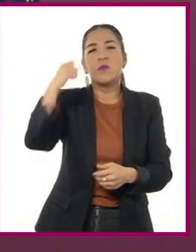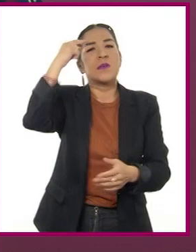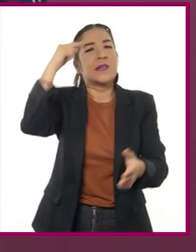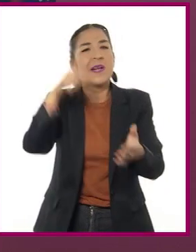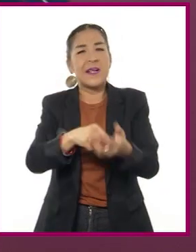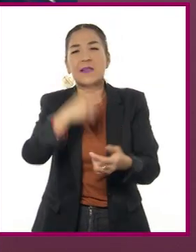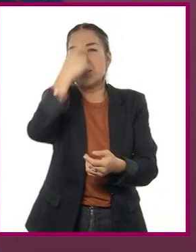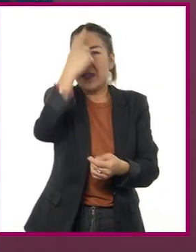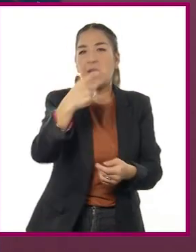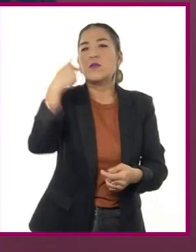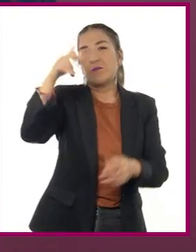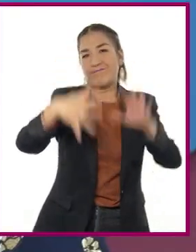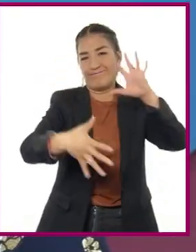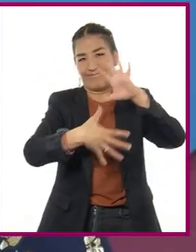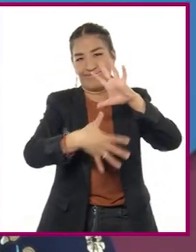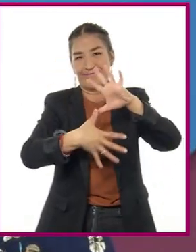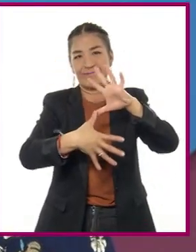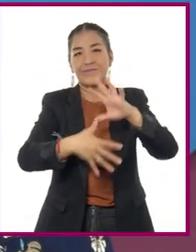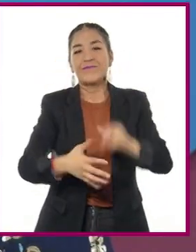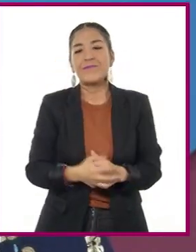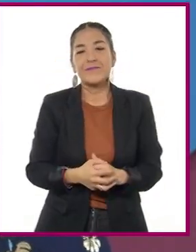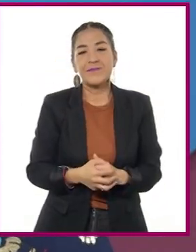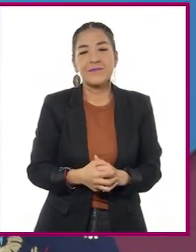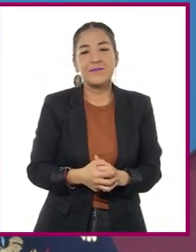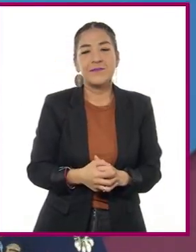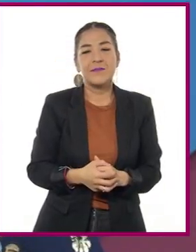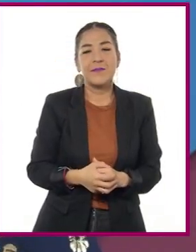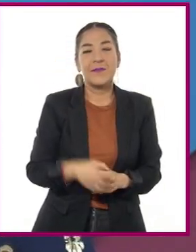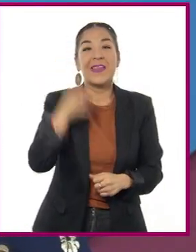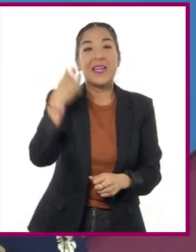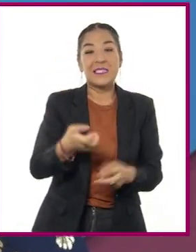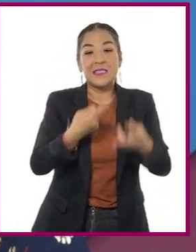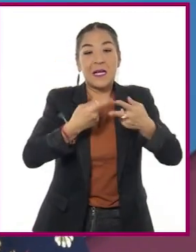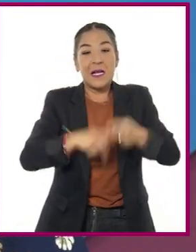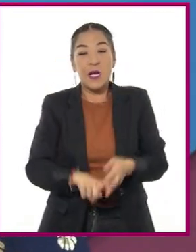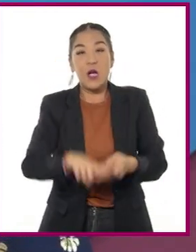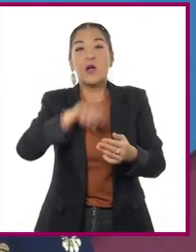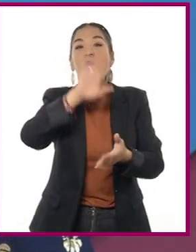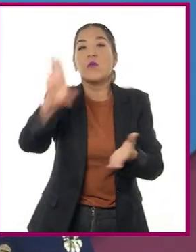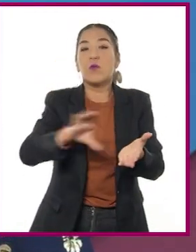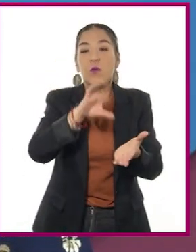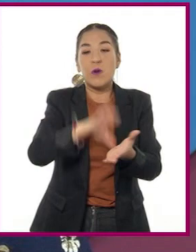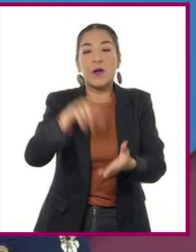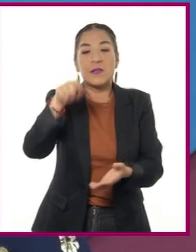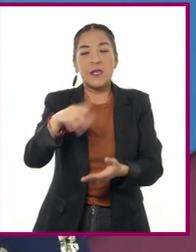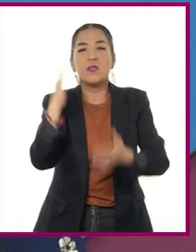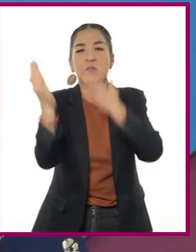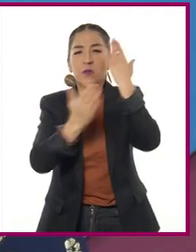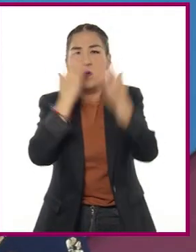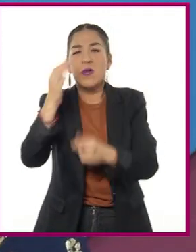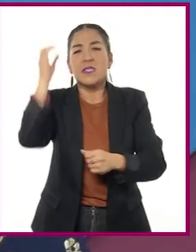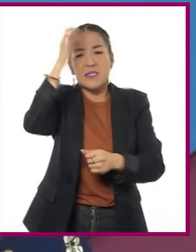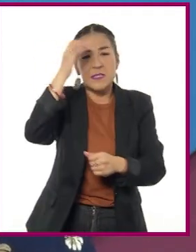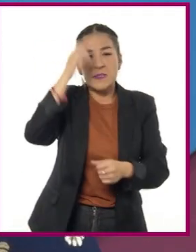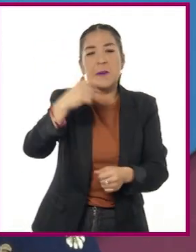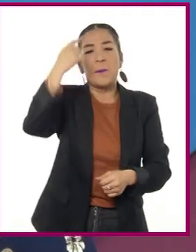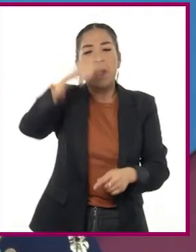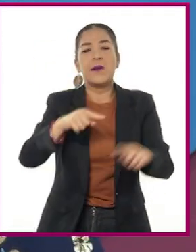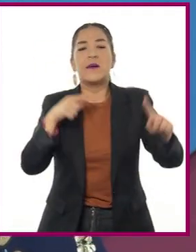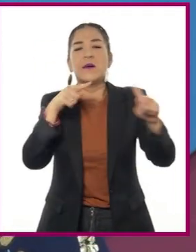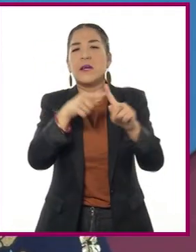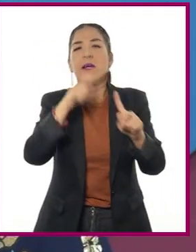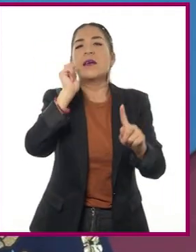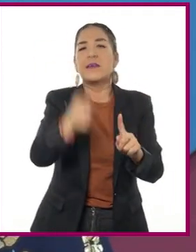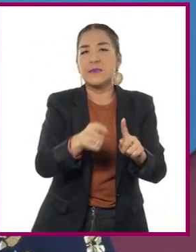los novohispanos. Al comienzo de la colonia, el estudio de la ciencia se limitó solo